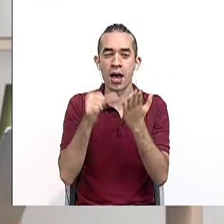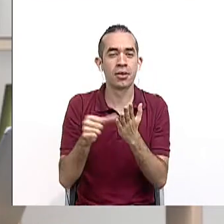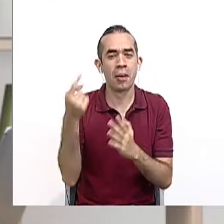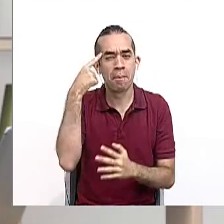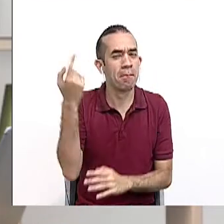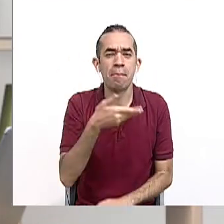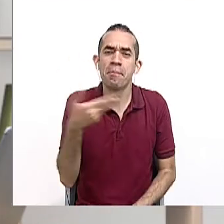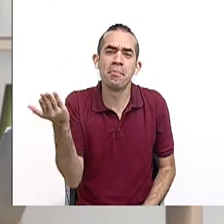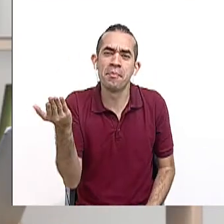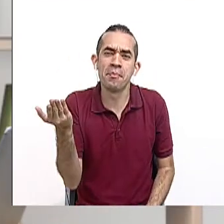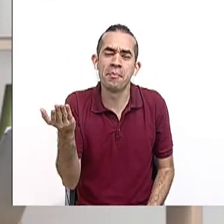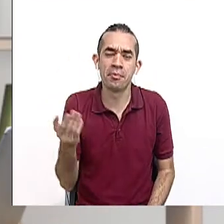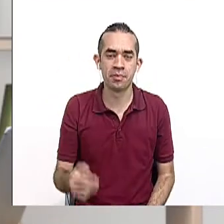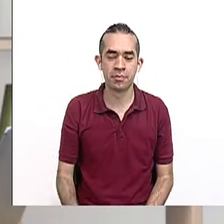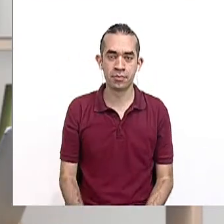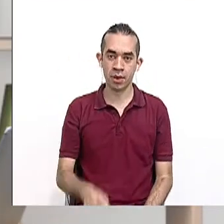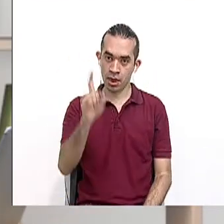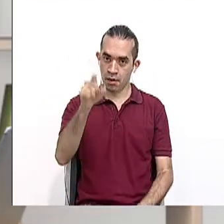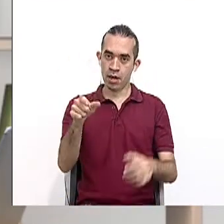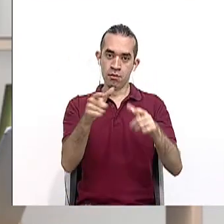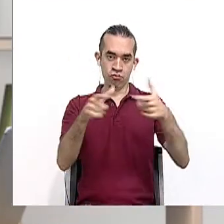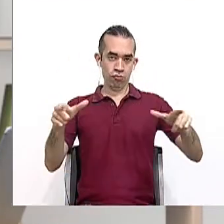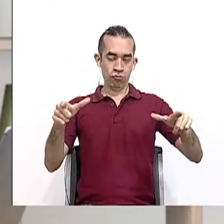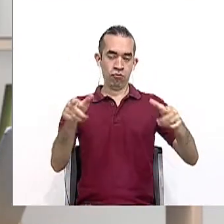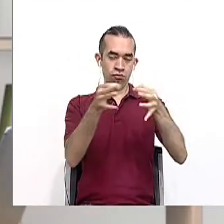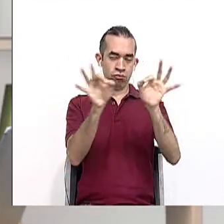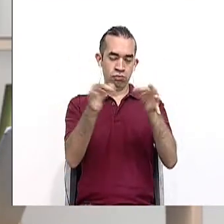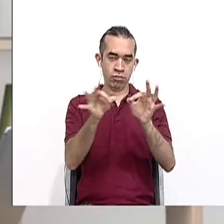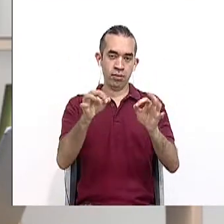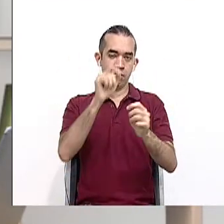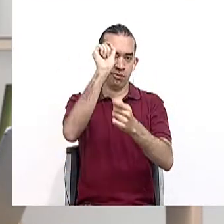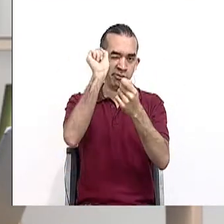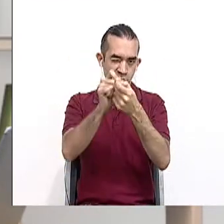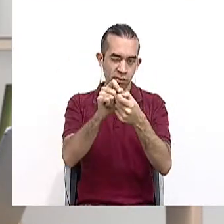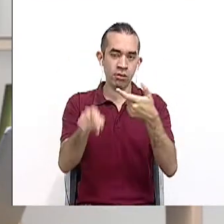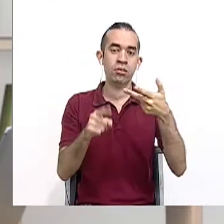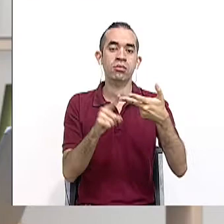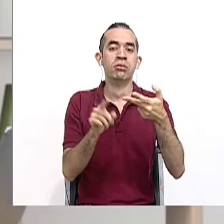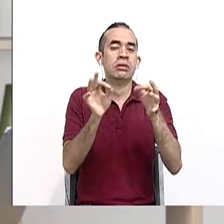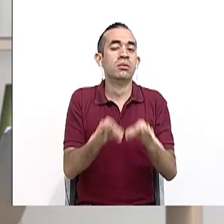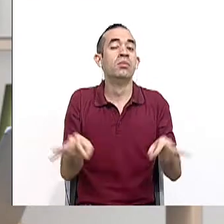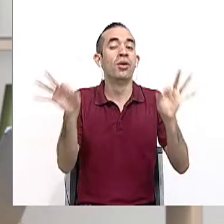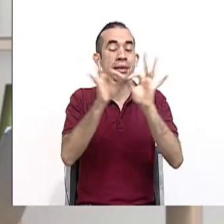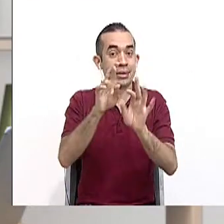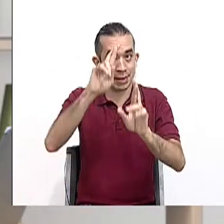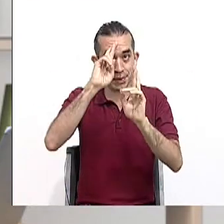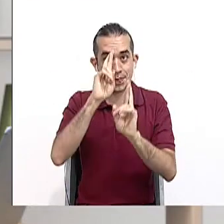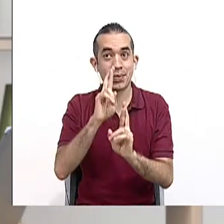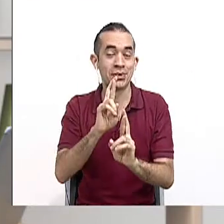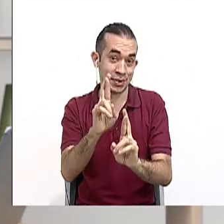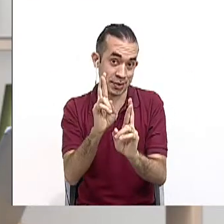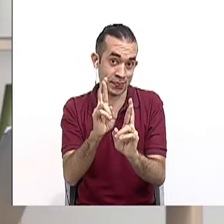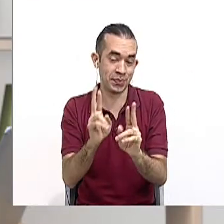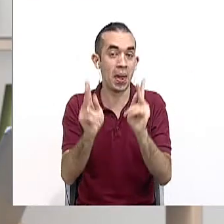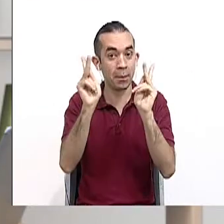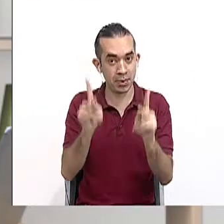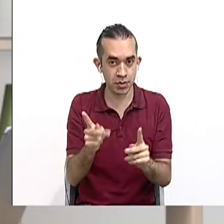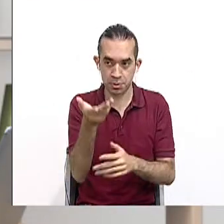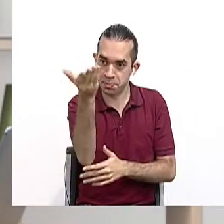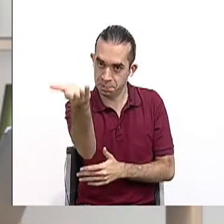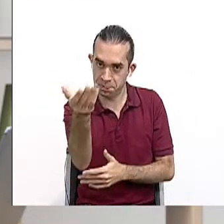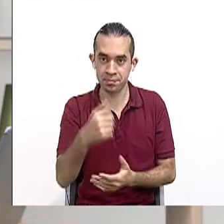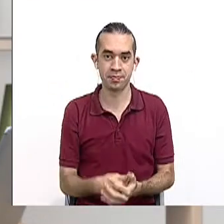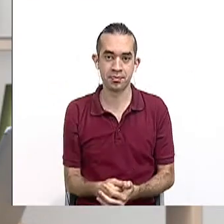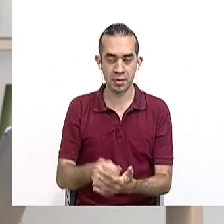carta, tener un lenguaje preciso y sobre todo un tono respetuoso hacia la persona que me dirijo, hacia